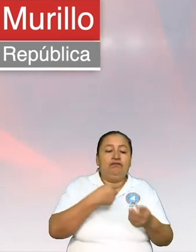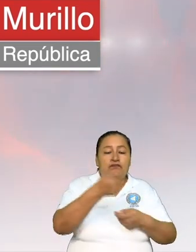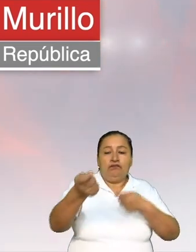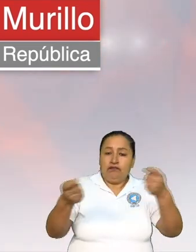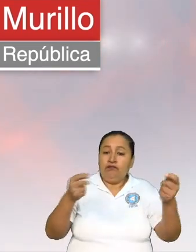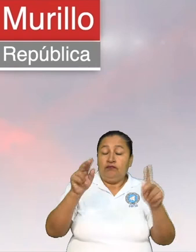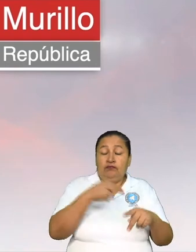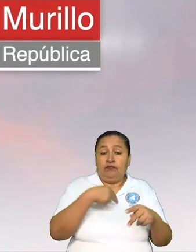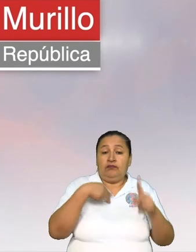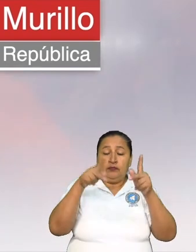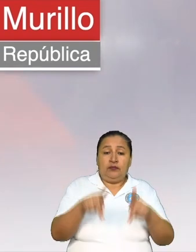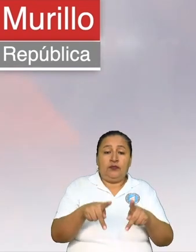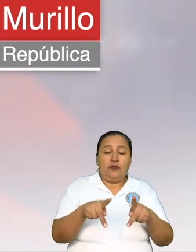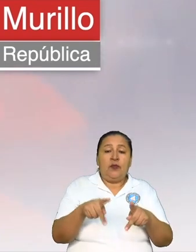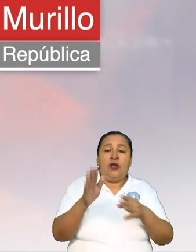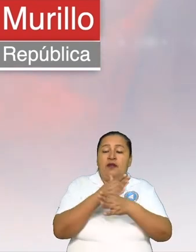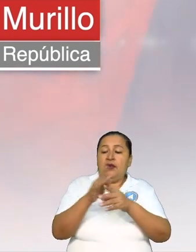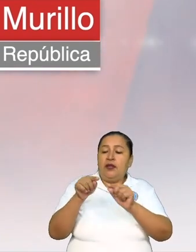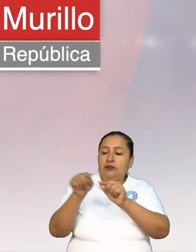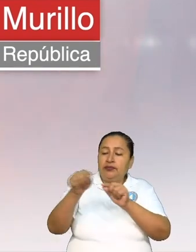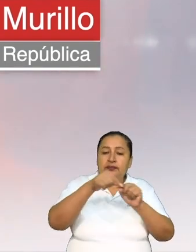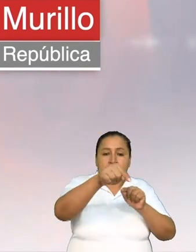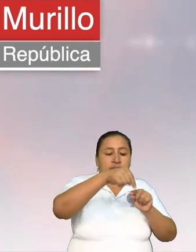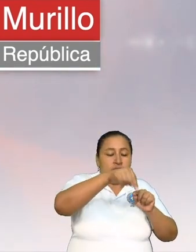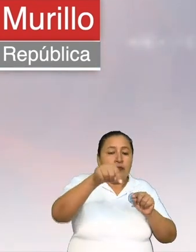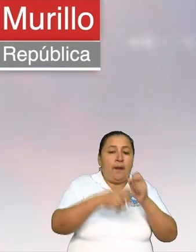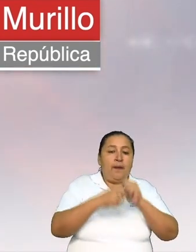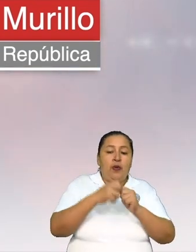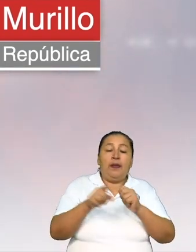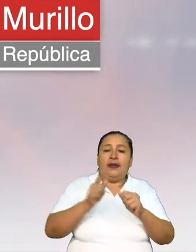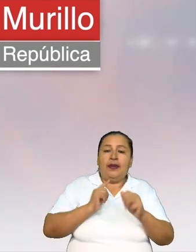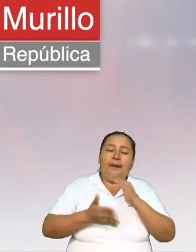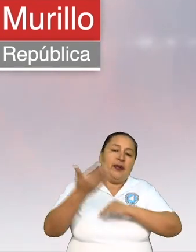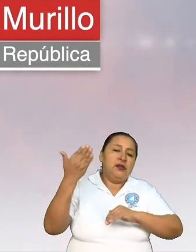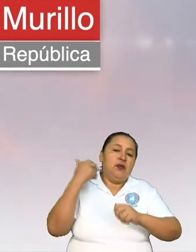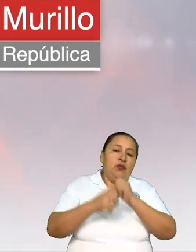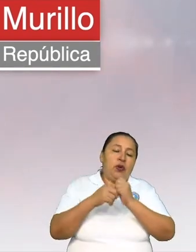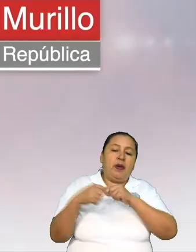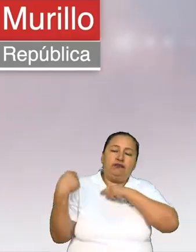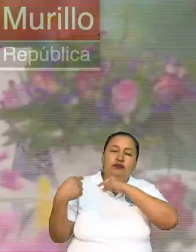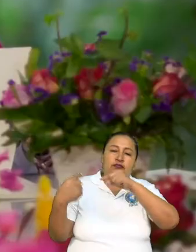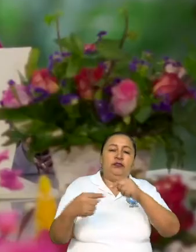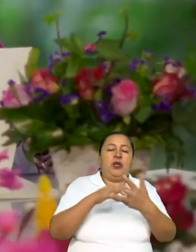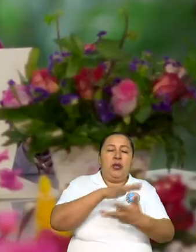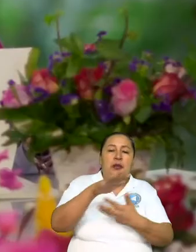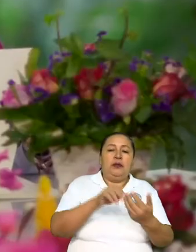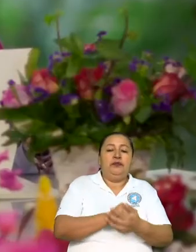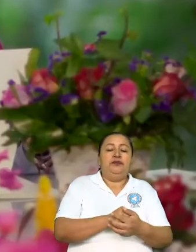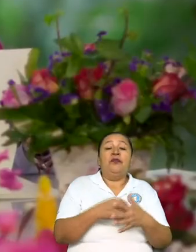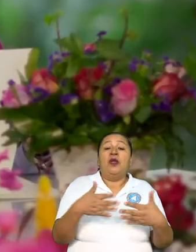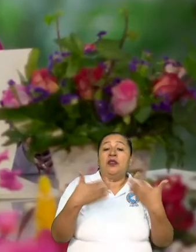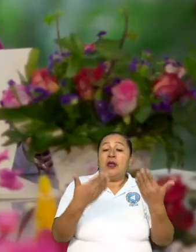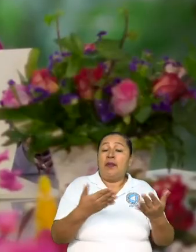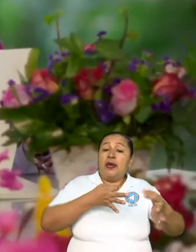distribuidas en las comunidades y municipios afectados por eso. Desastre. También detalló